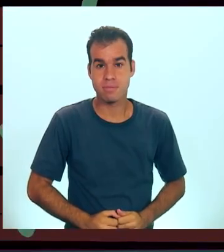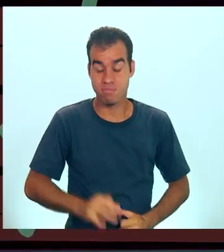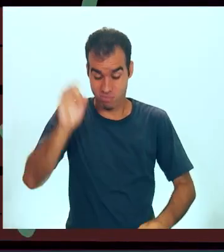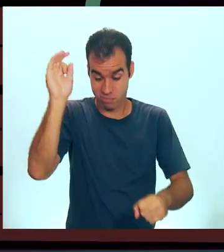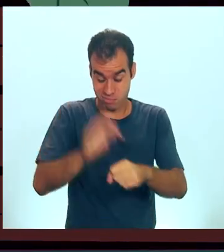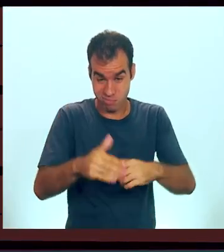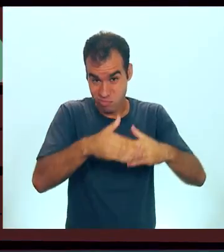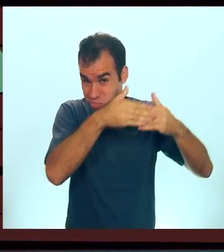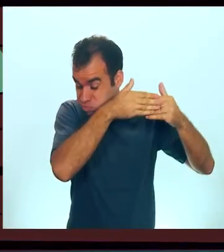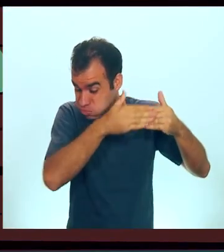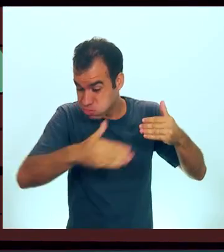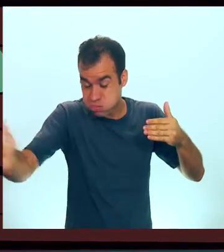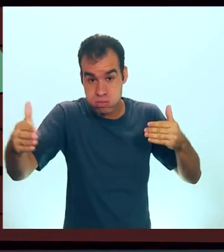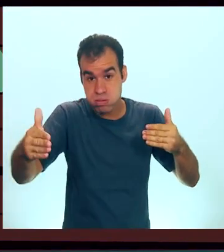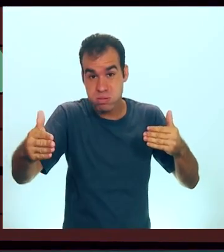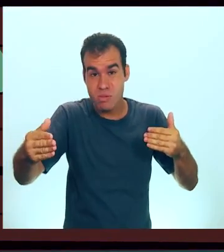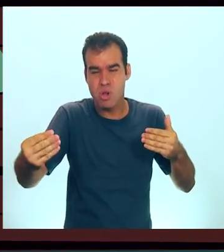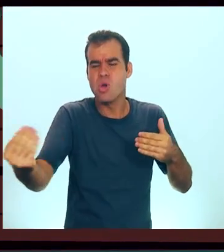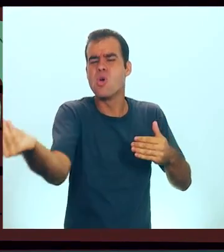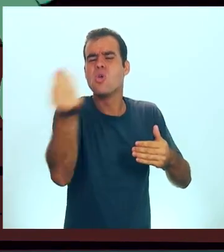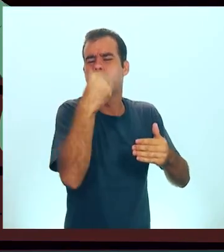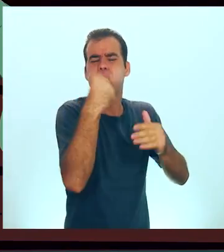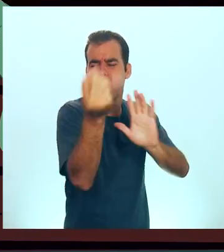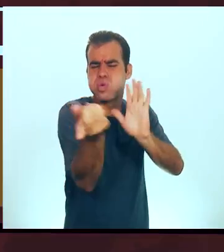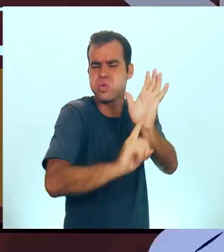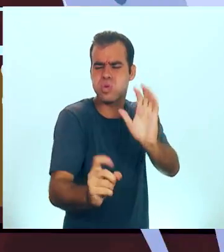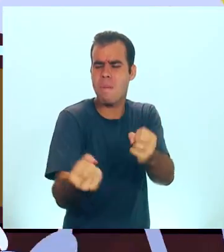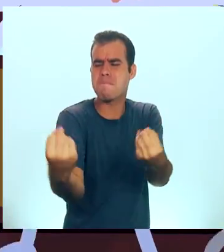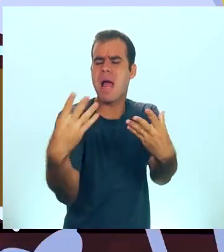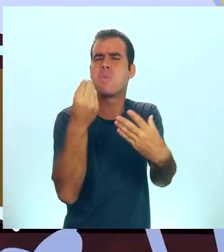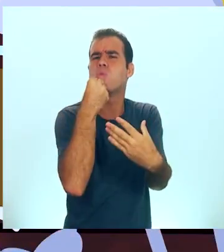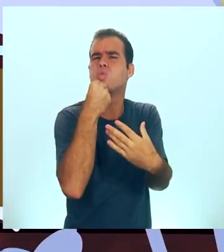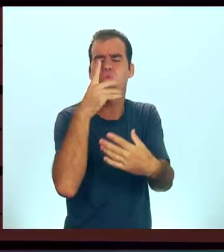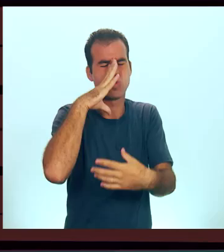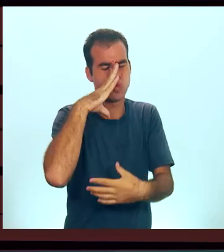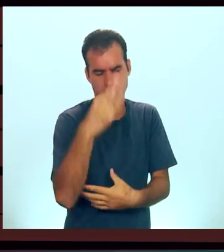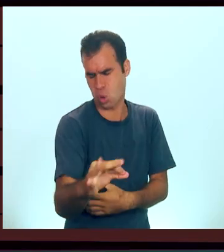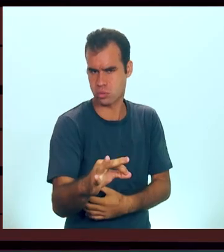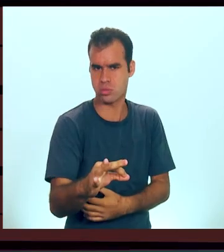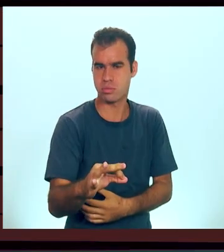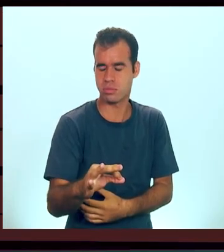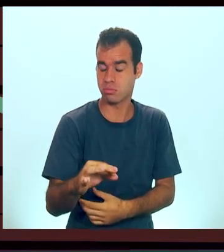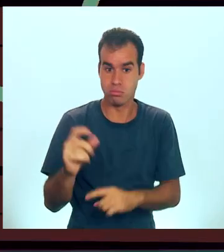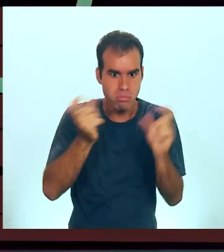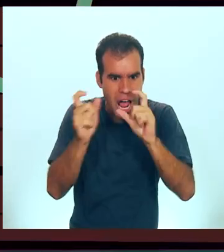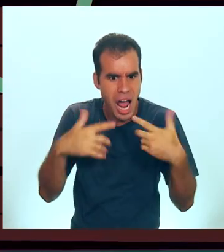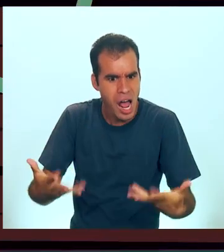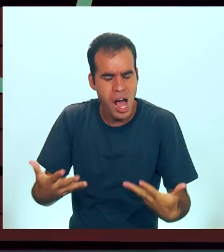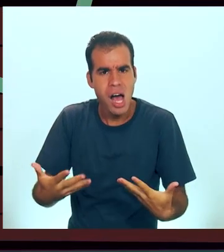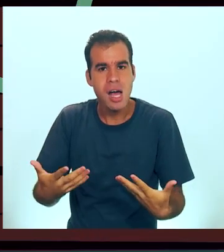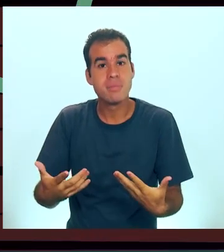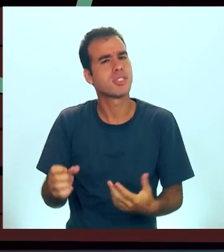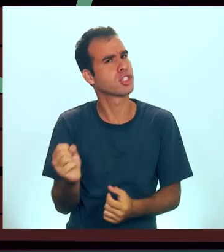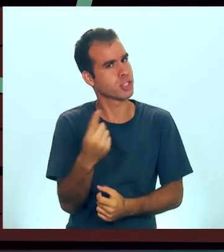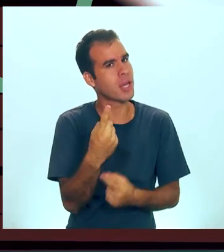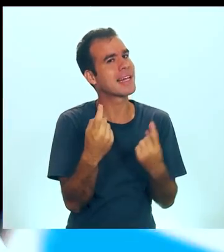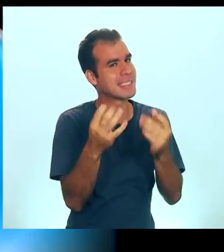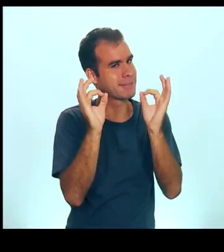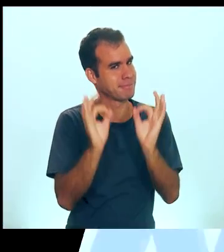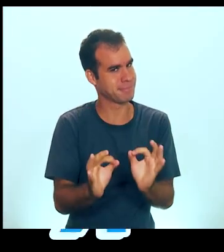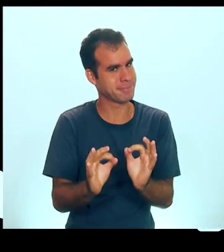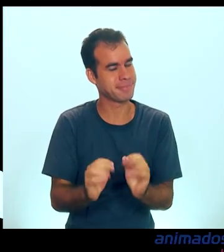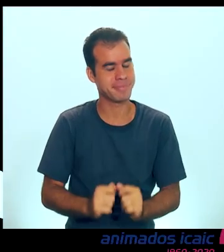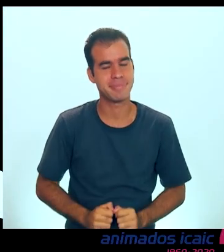Desde hoy no hay más equipos encendidos. Bueno, solo los necesarios.